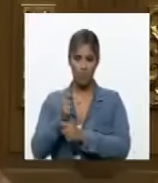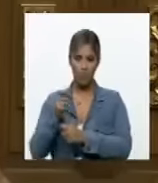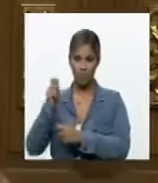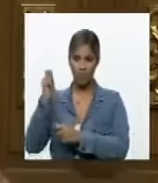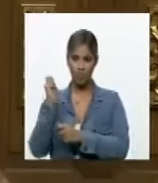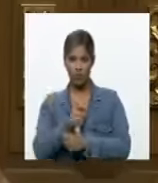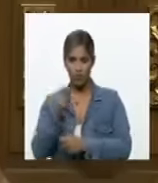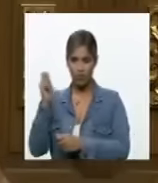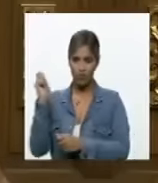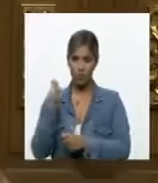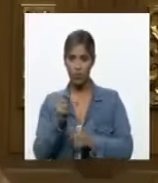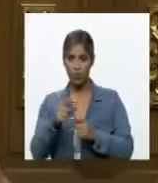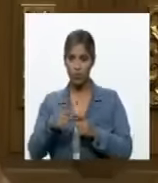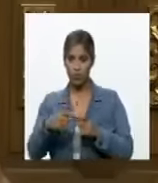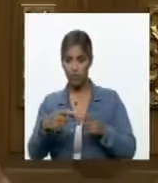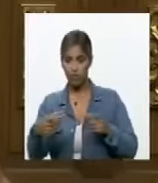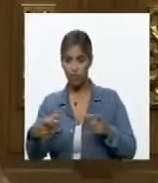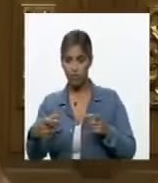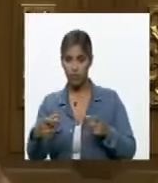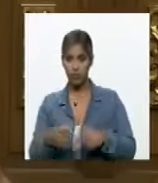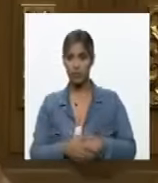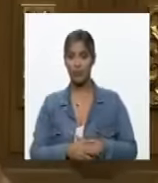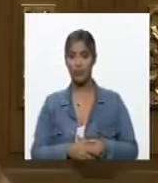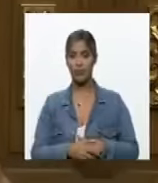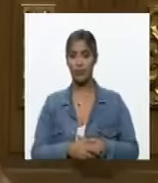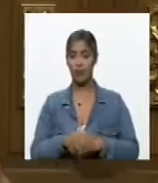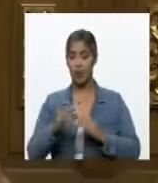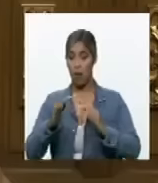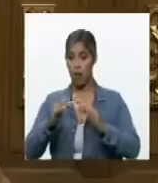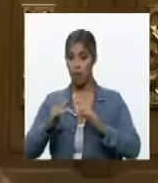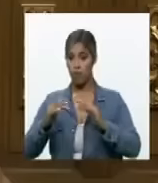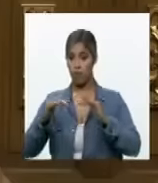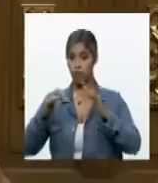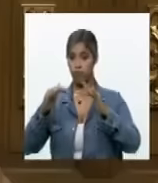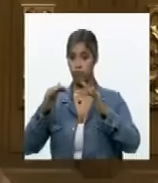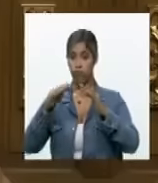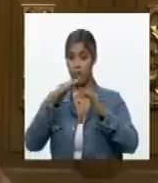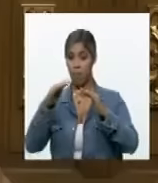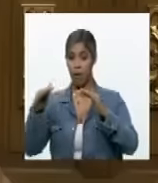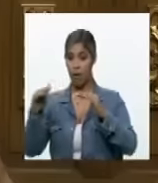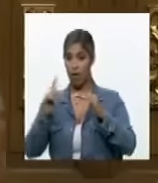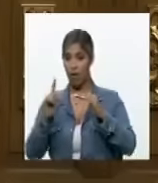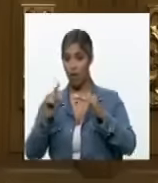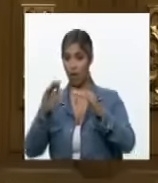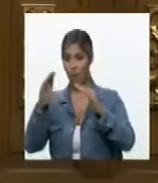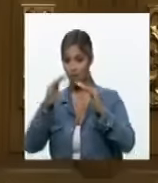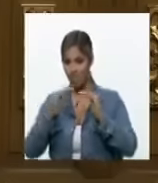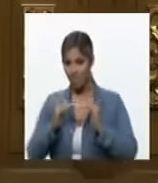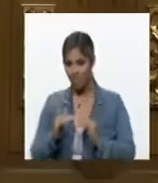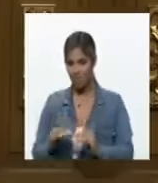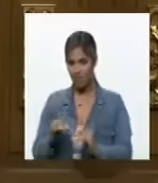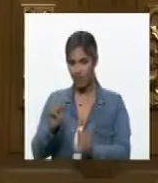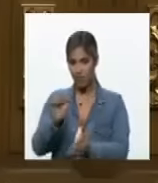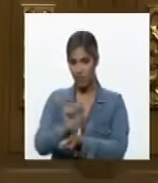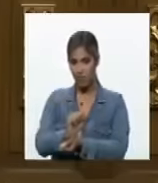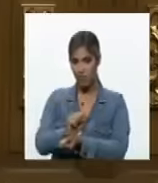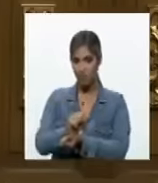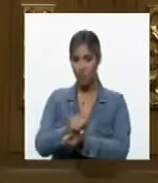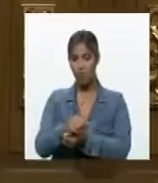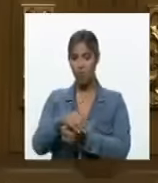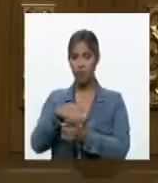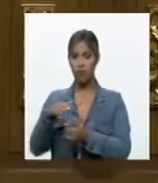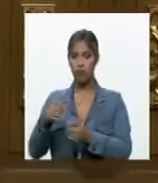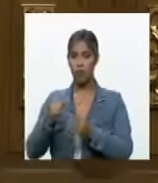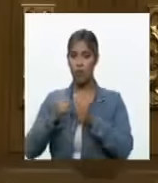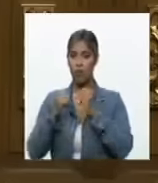su cadáver no flotara más nunca. Y como se dijo la semana pasada, rebelde como